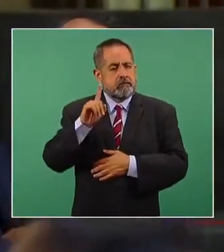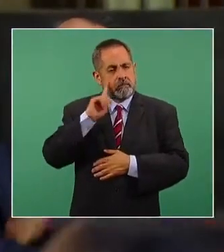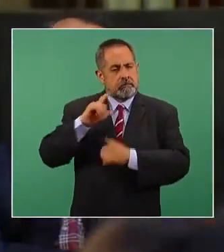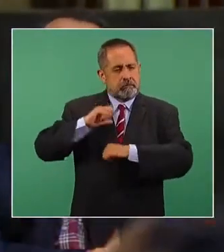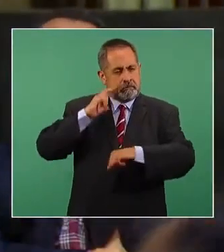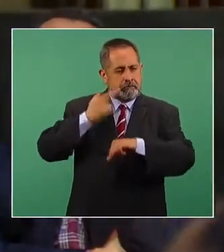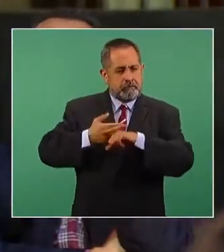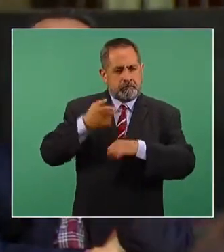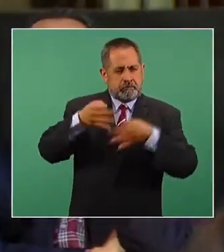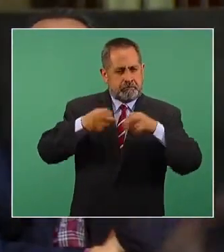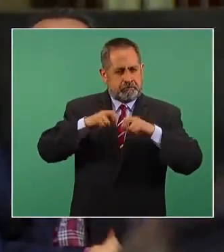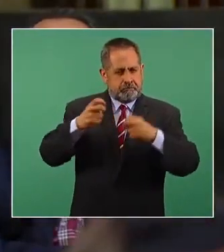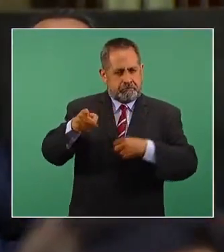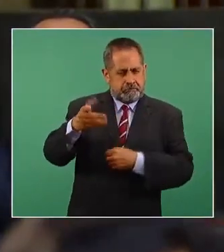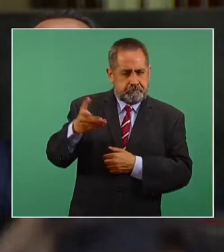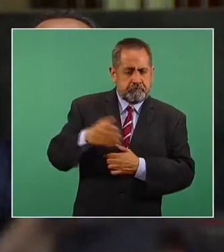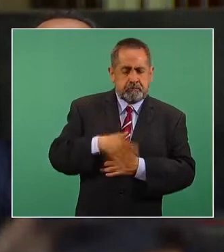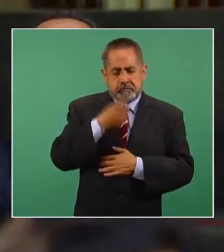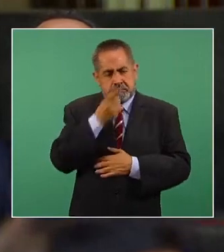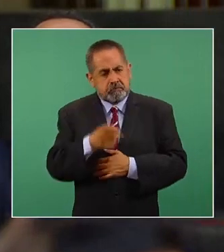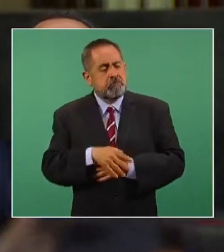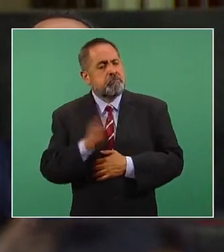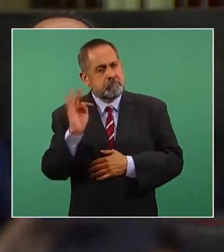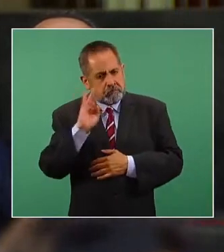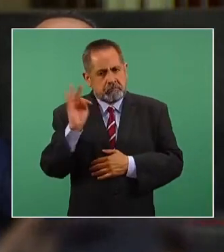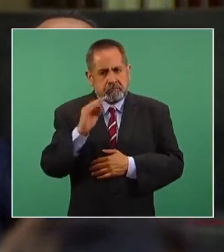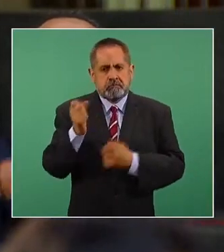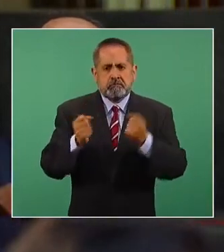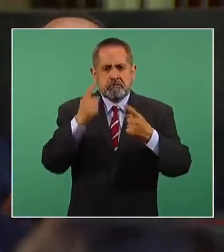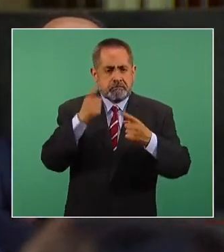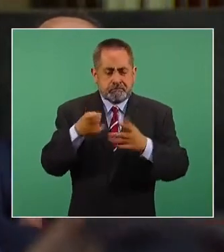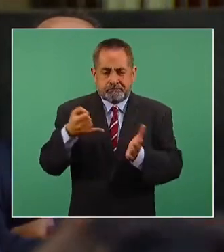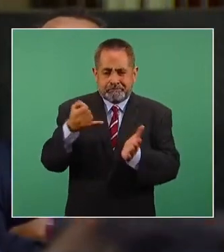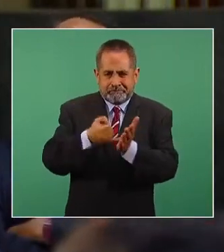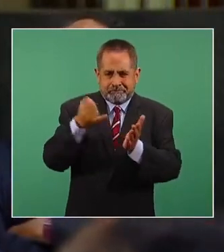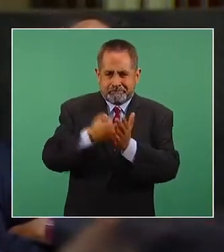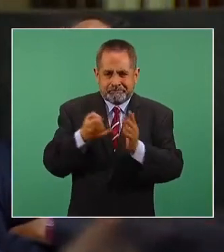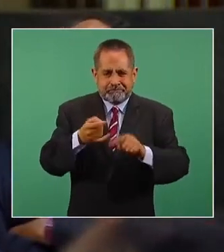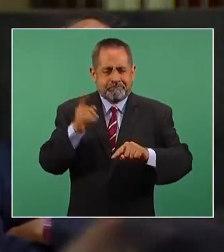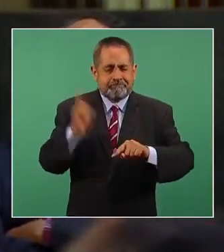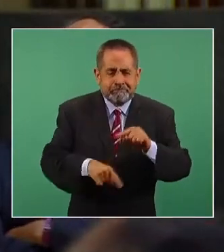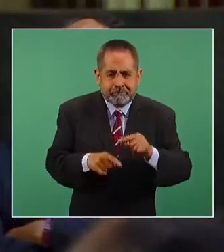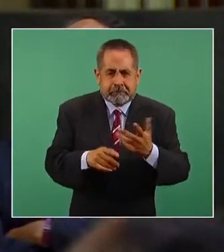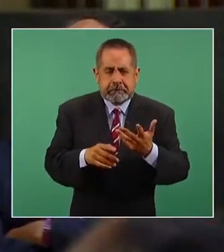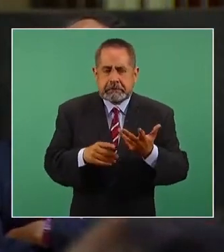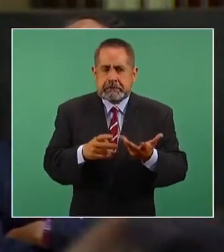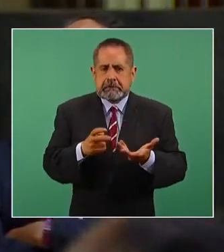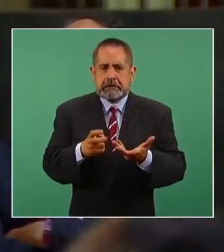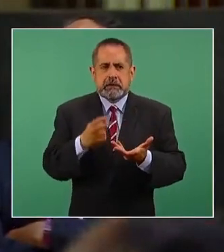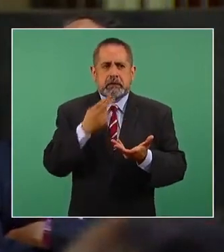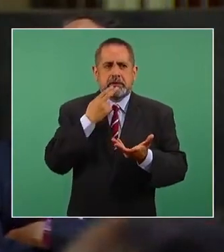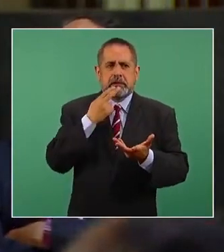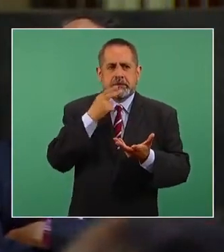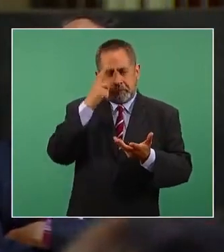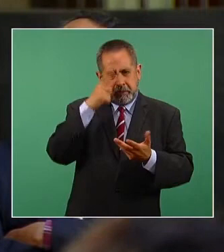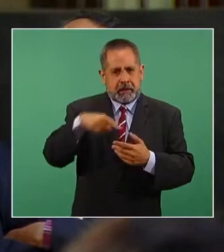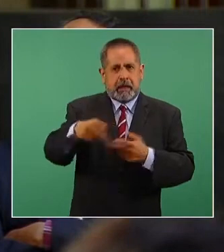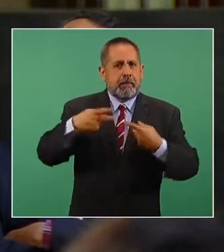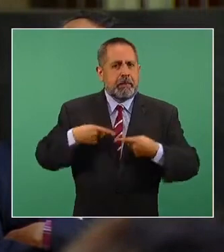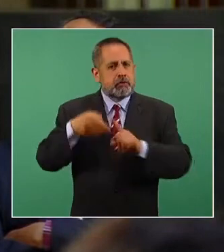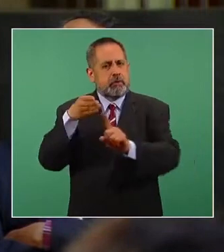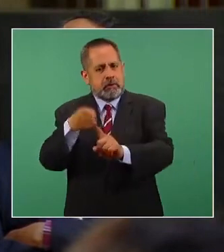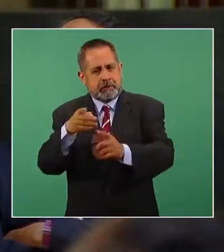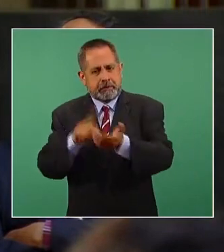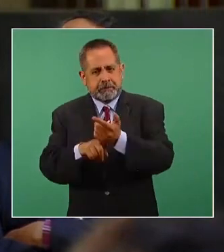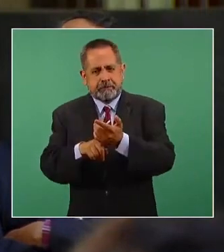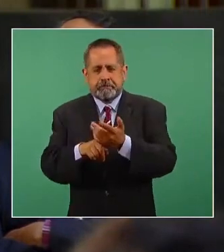muy acertadamente comentó que algunas veces la eliminación de estos impuestos no va directamente al consumidor,